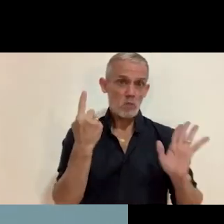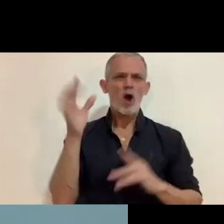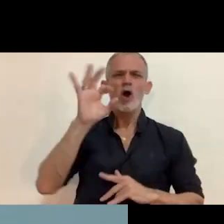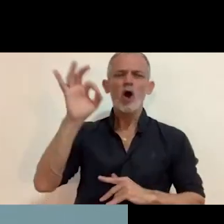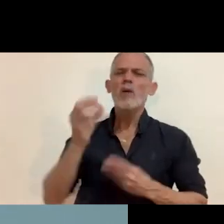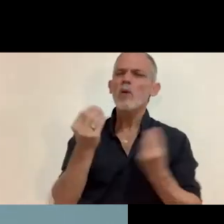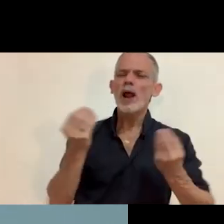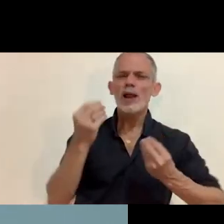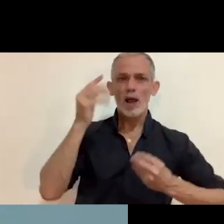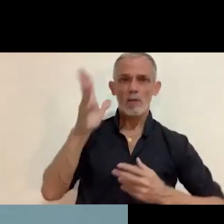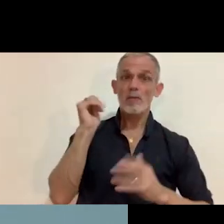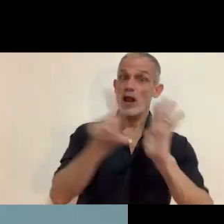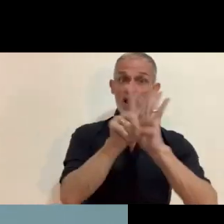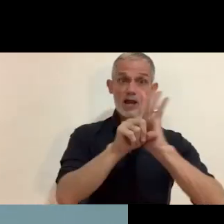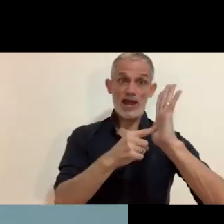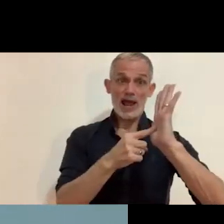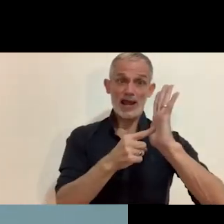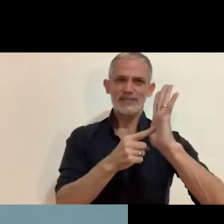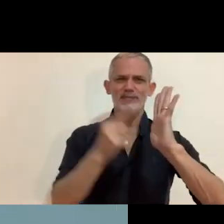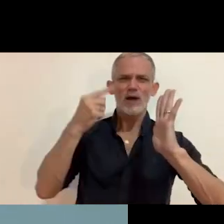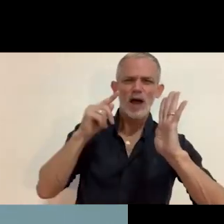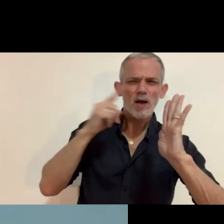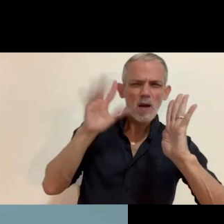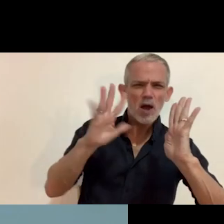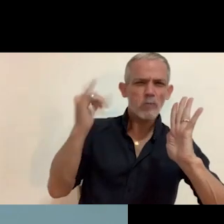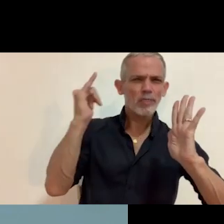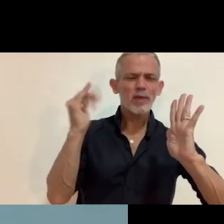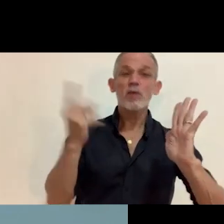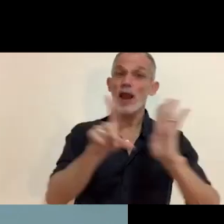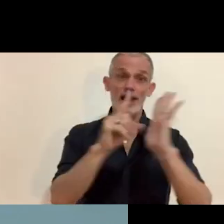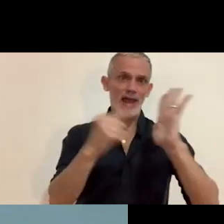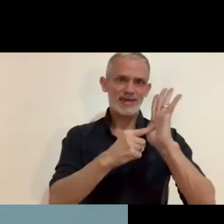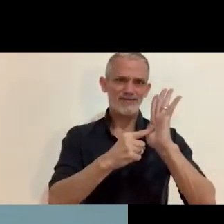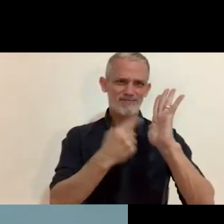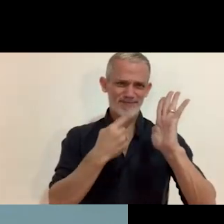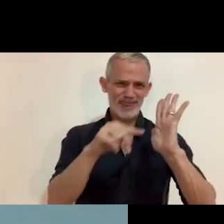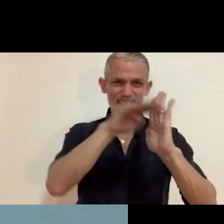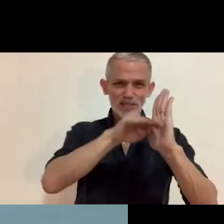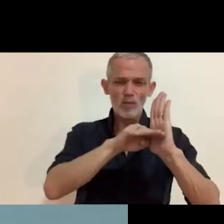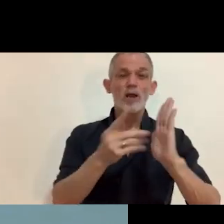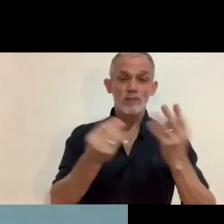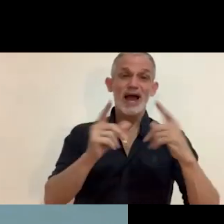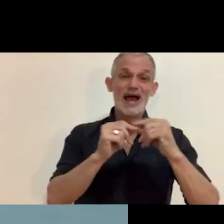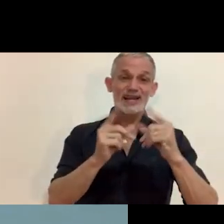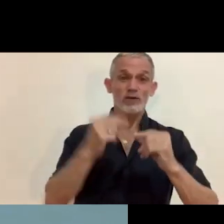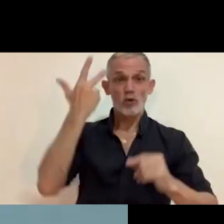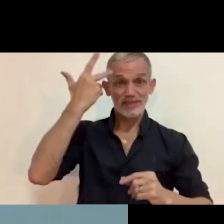ser presunciones legales, específicamente establecidas en la ley, que son estas del artículo